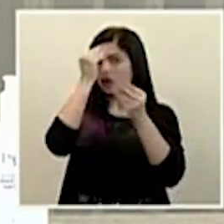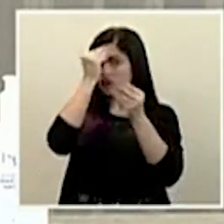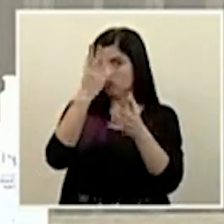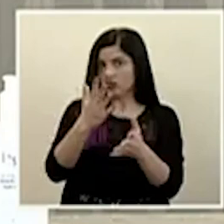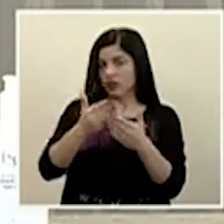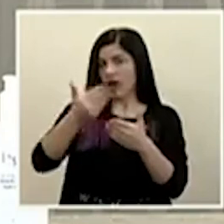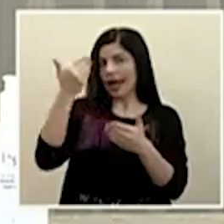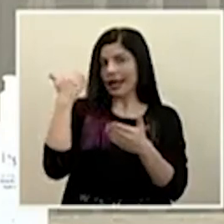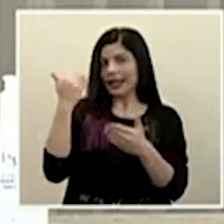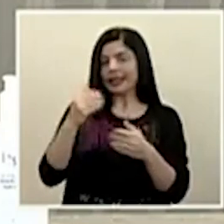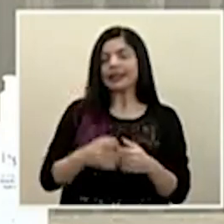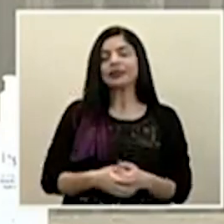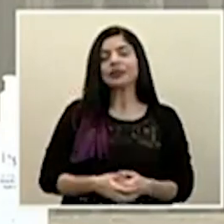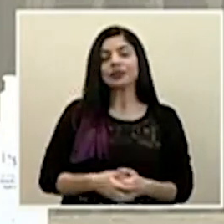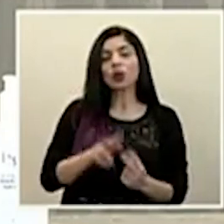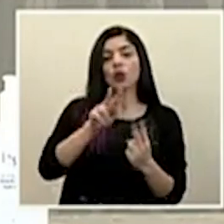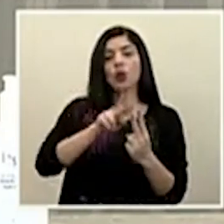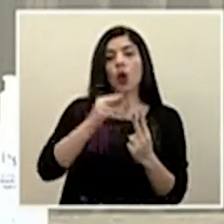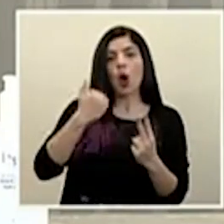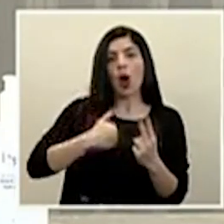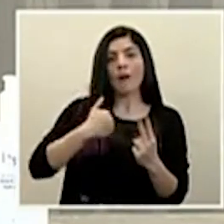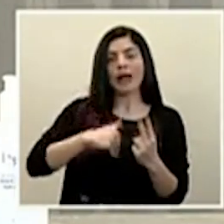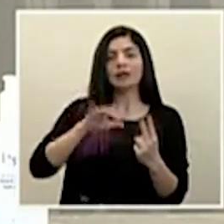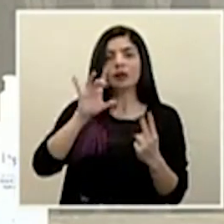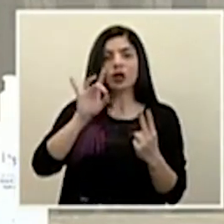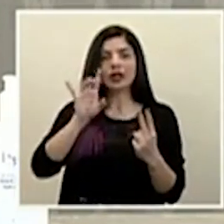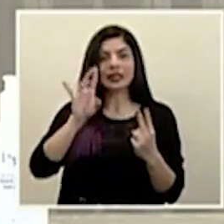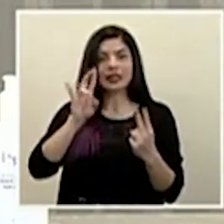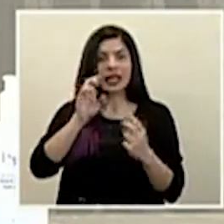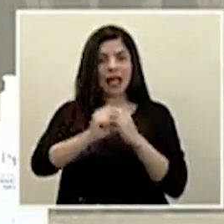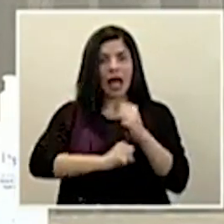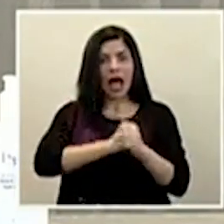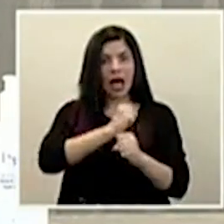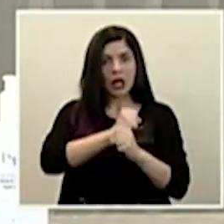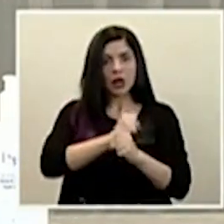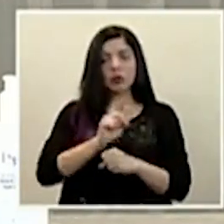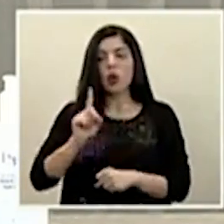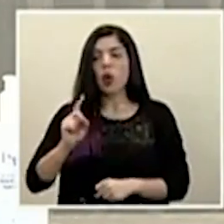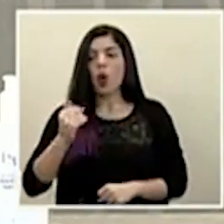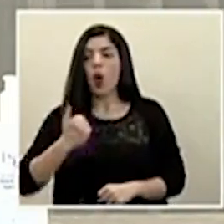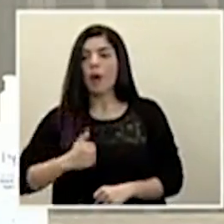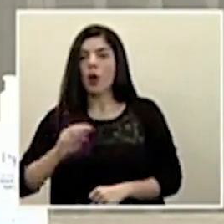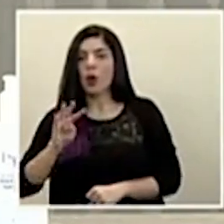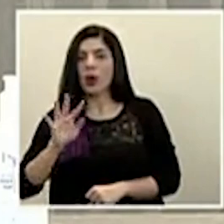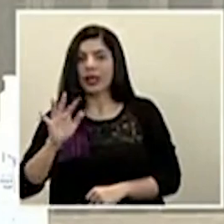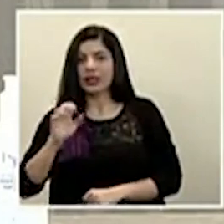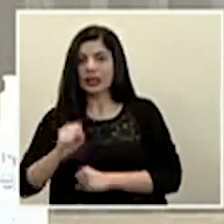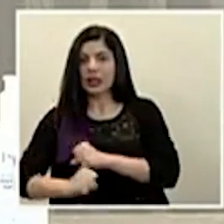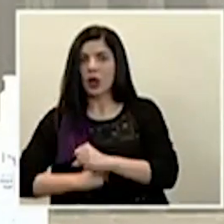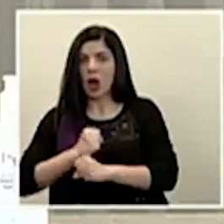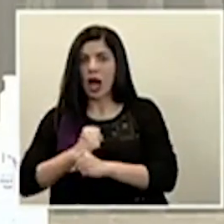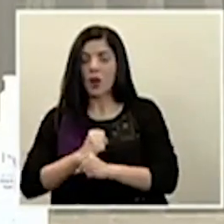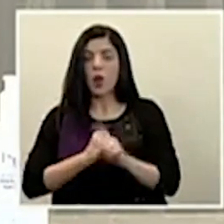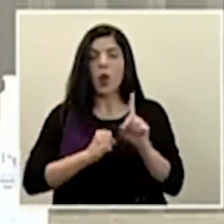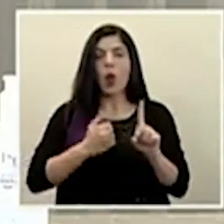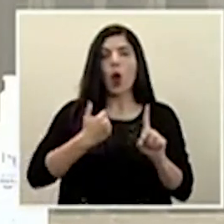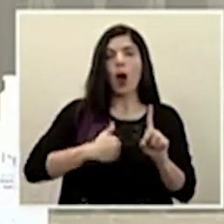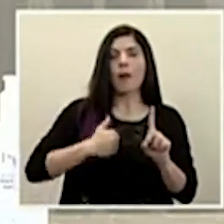informado previamente: 2 hombres de 87 años, un hombre de 45 años y un hombre